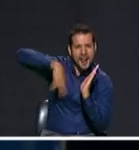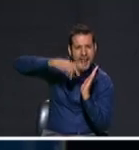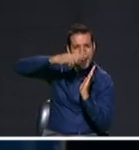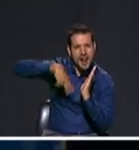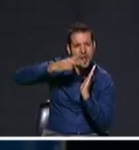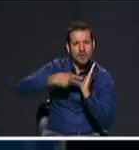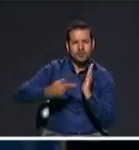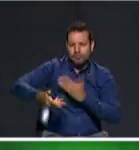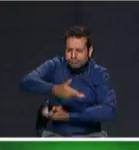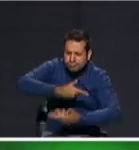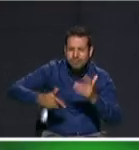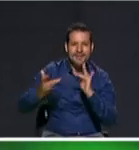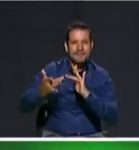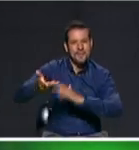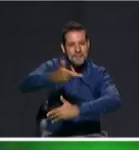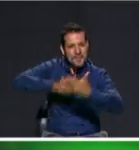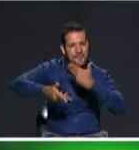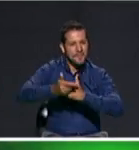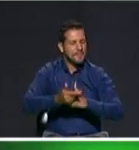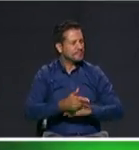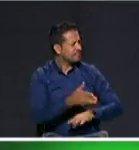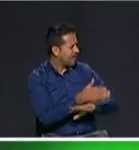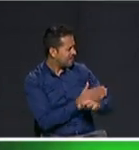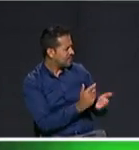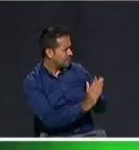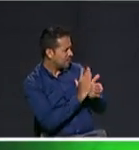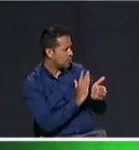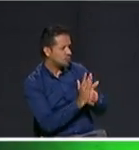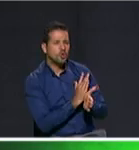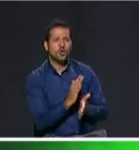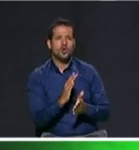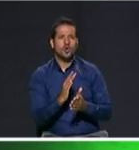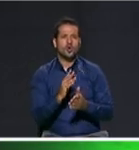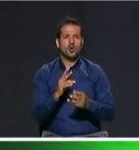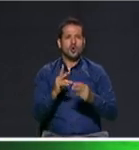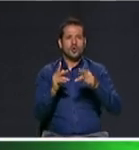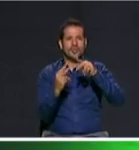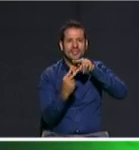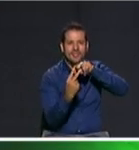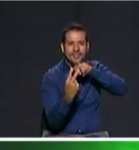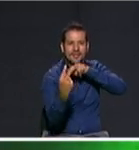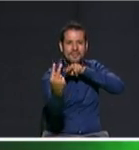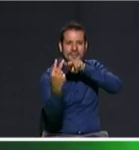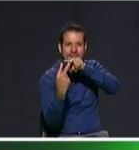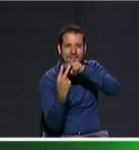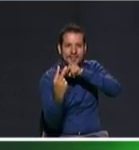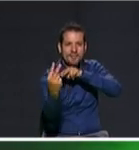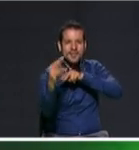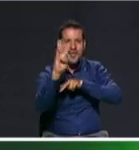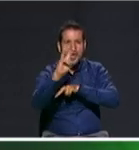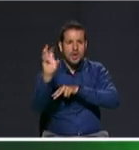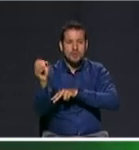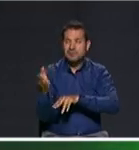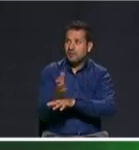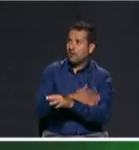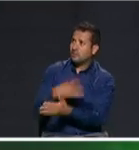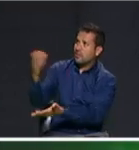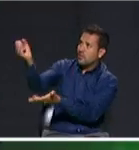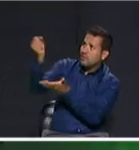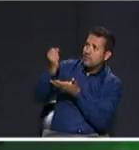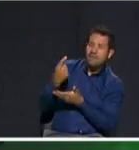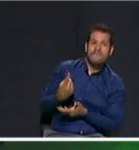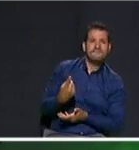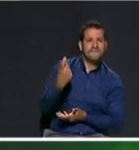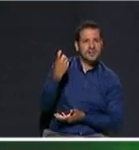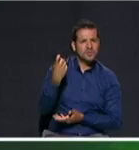cotidianidad doctor mata vez mencionó usted el tranvía del 80 el gobierno de juan manuel santos no cumplió la entrega de los dineros que había prometido para esa